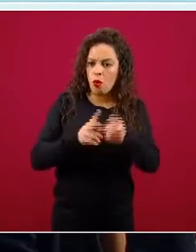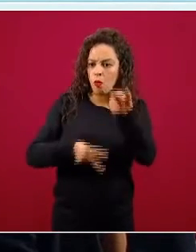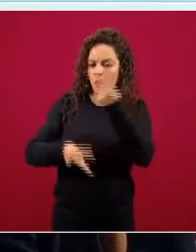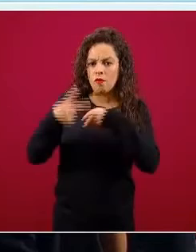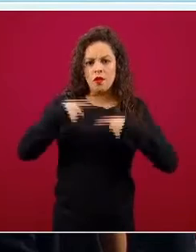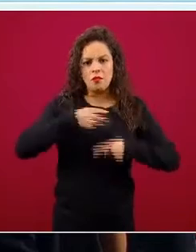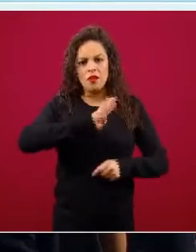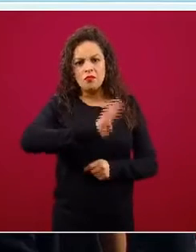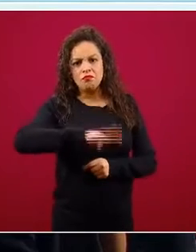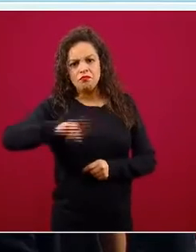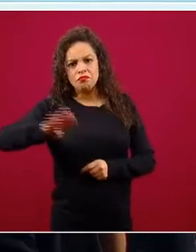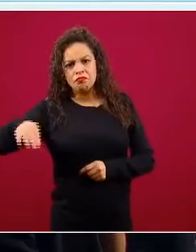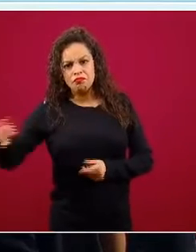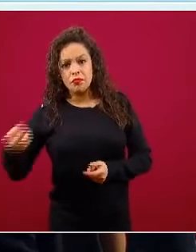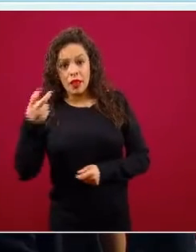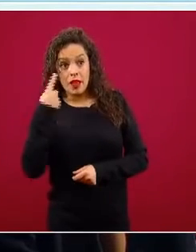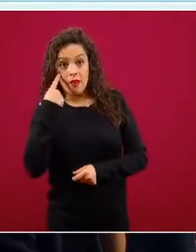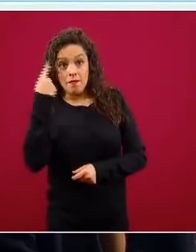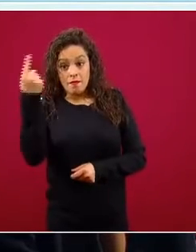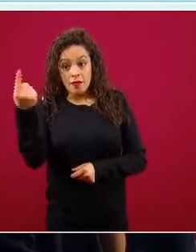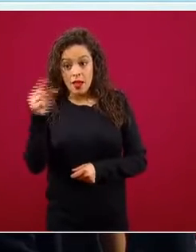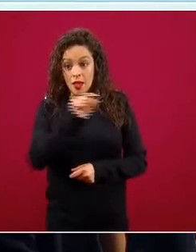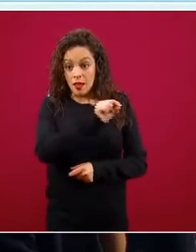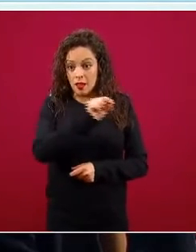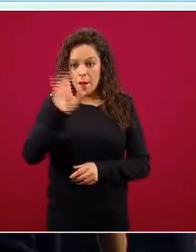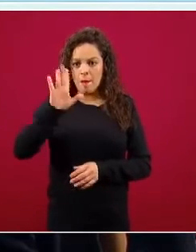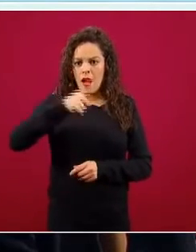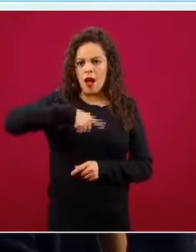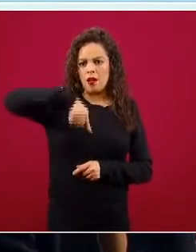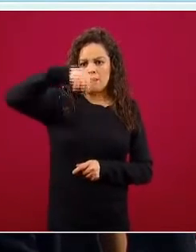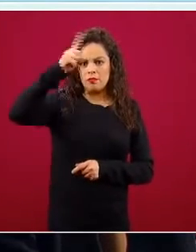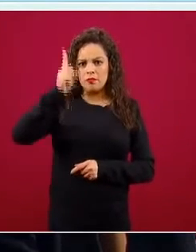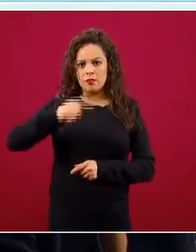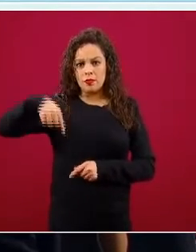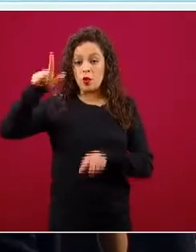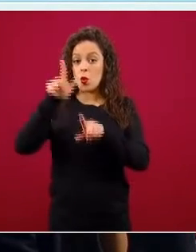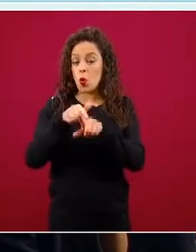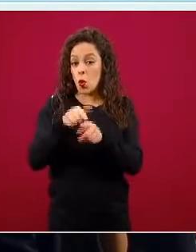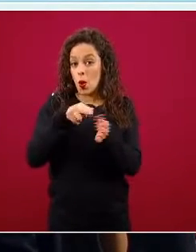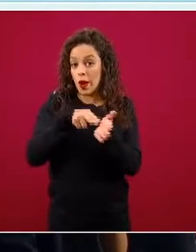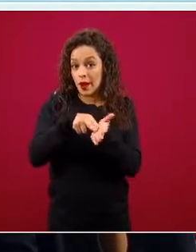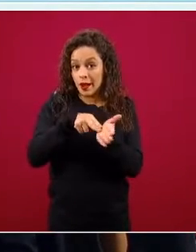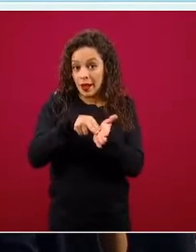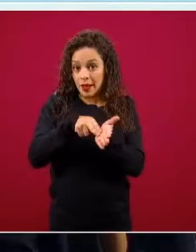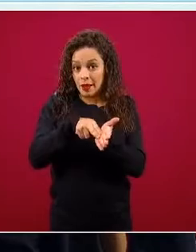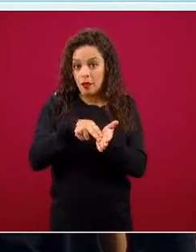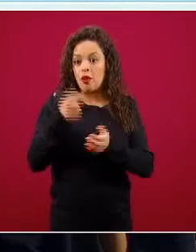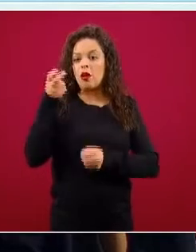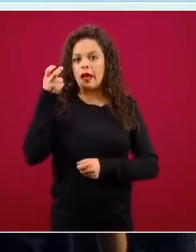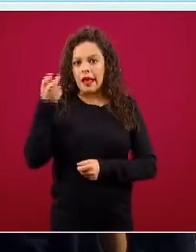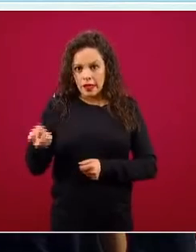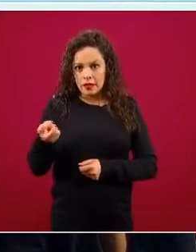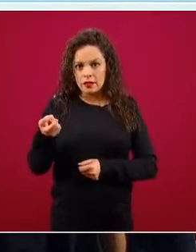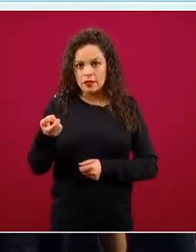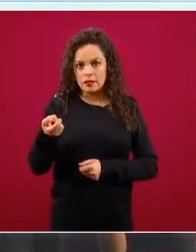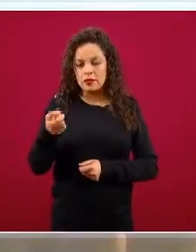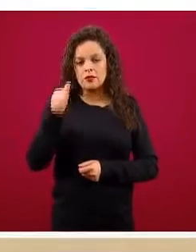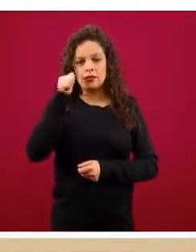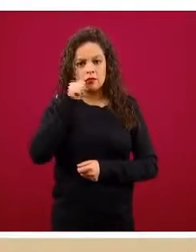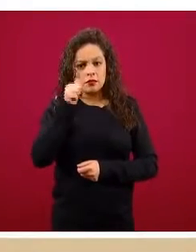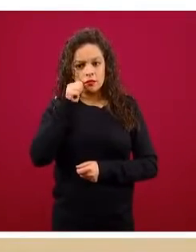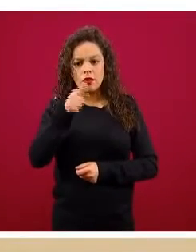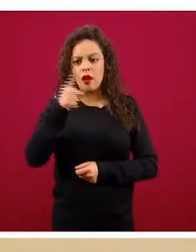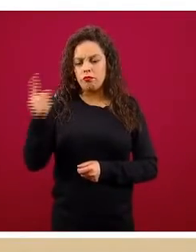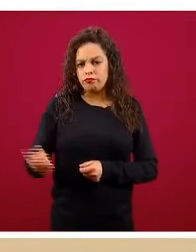una línea como una ondulación de color negro es lo que habitualmente ocurre y lo que se